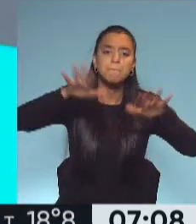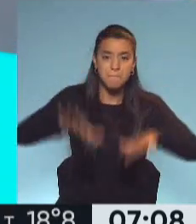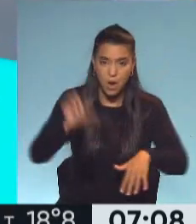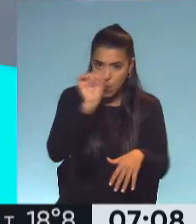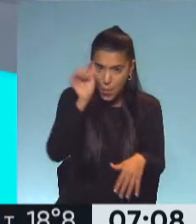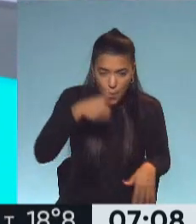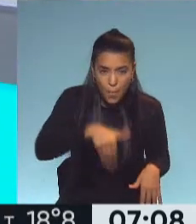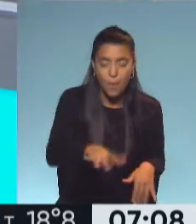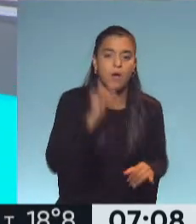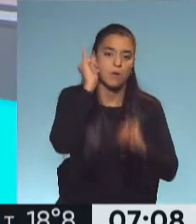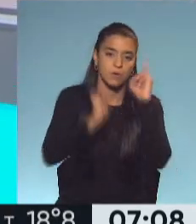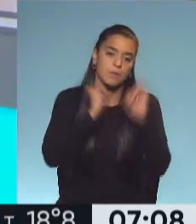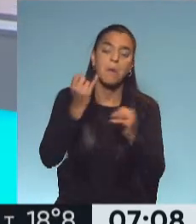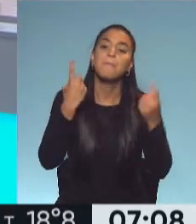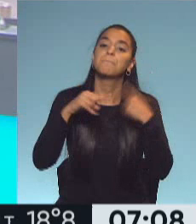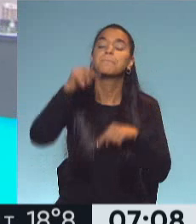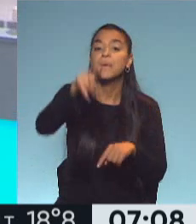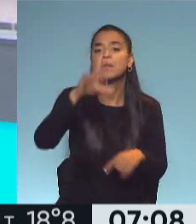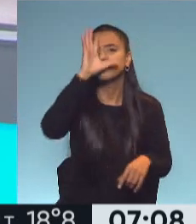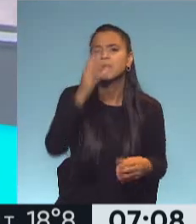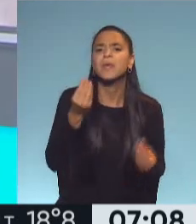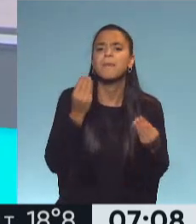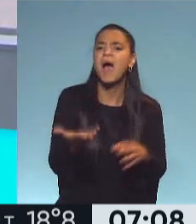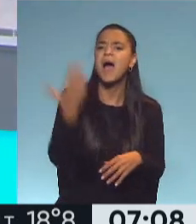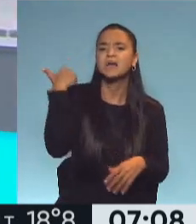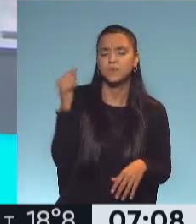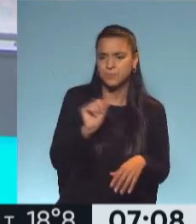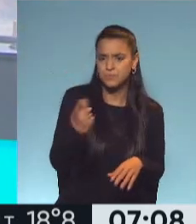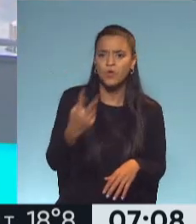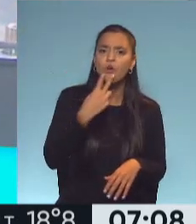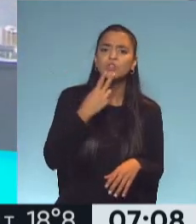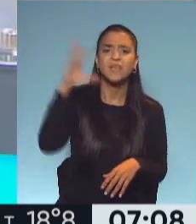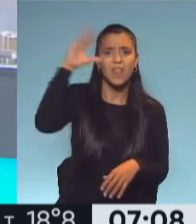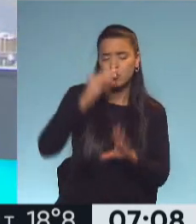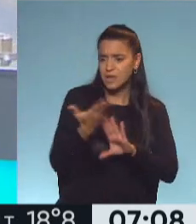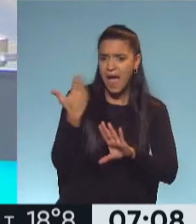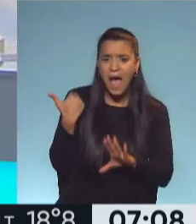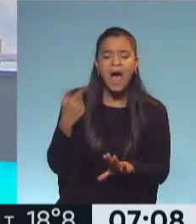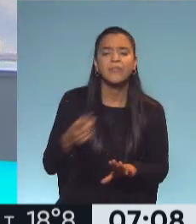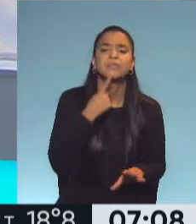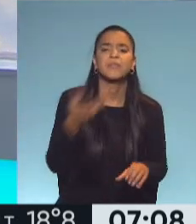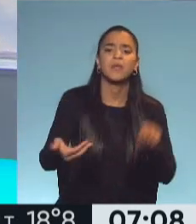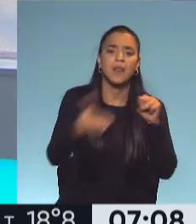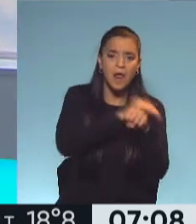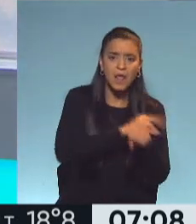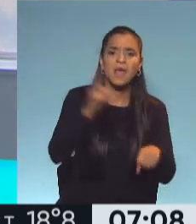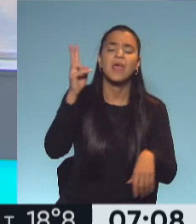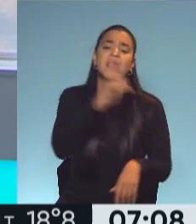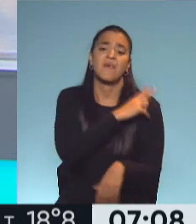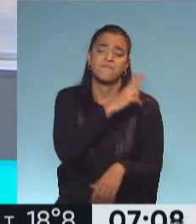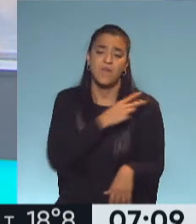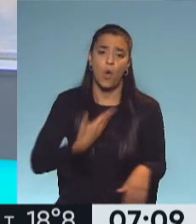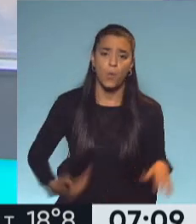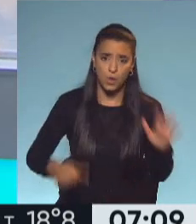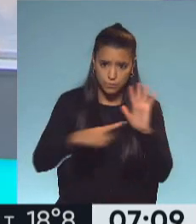a ocupar en un ratito, pero con ustedes recordamos lo que pasaba ayer, minutos antes de las 11 de la noche, cuando Horacio Rodríguez Larreta, jefe de gobierno de la Ciudad de